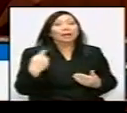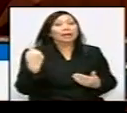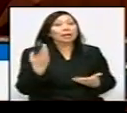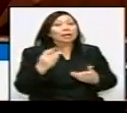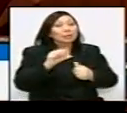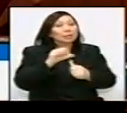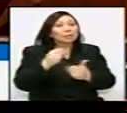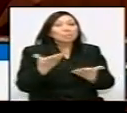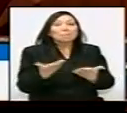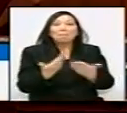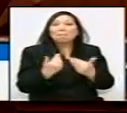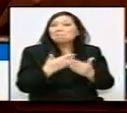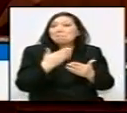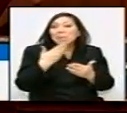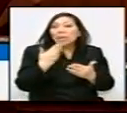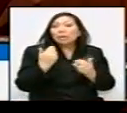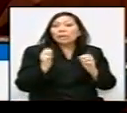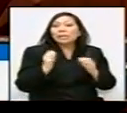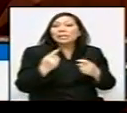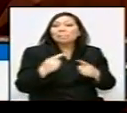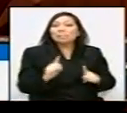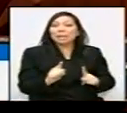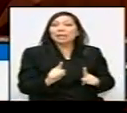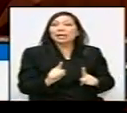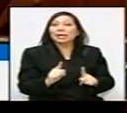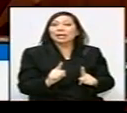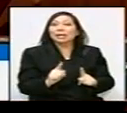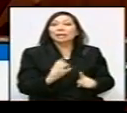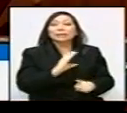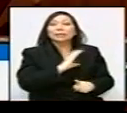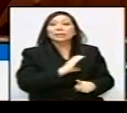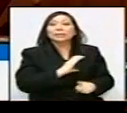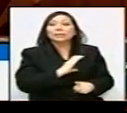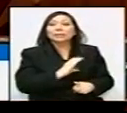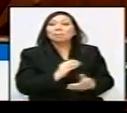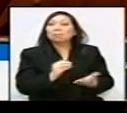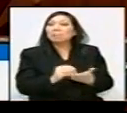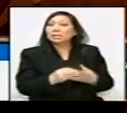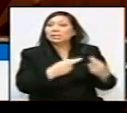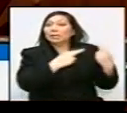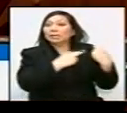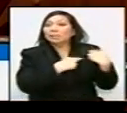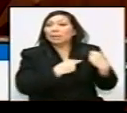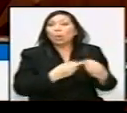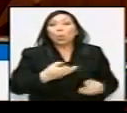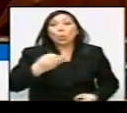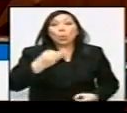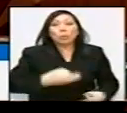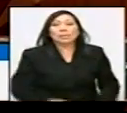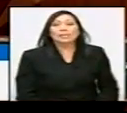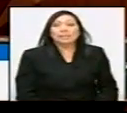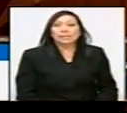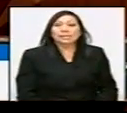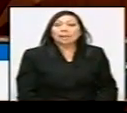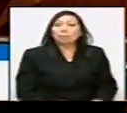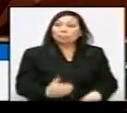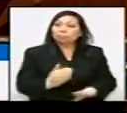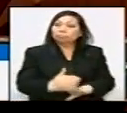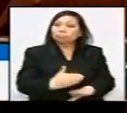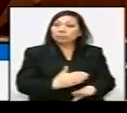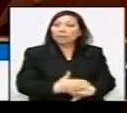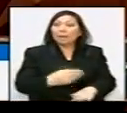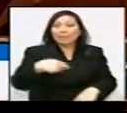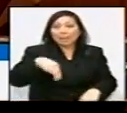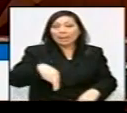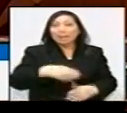un círculo virtuoso que nos permite ser más conscientes del rol fundamental que cumple la justicia en el progreso de nuestra